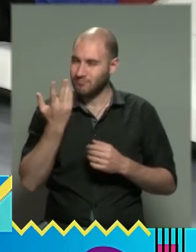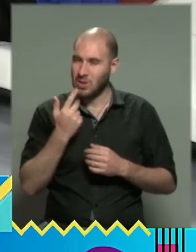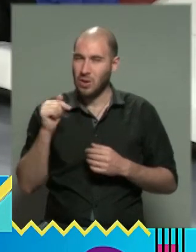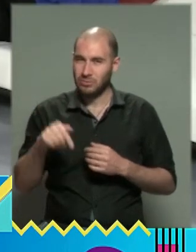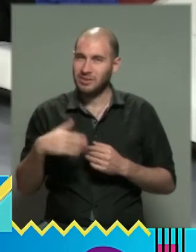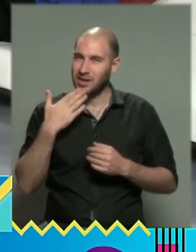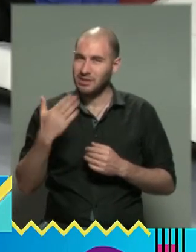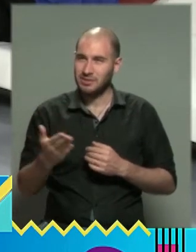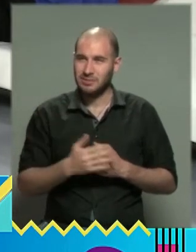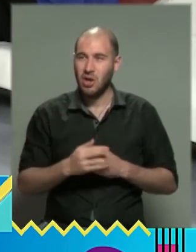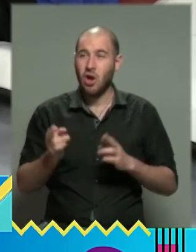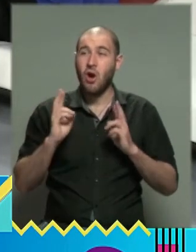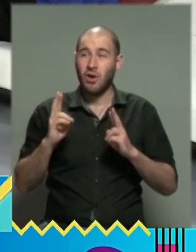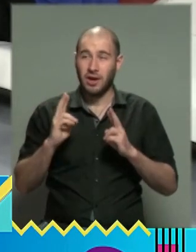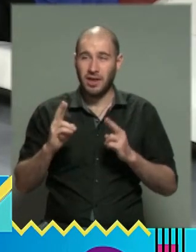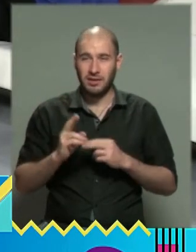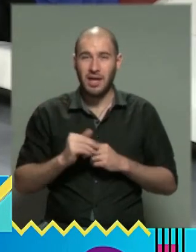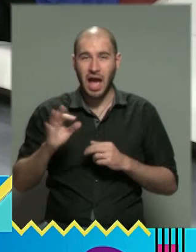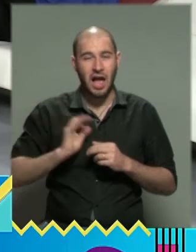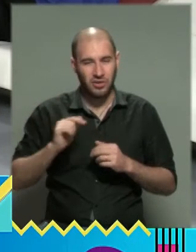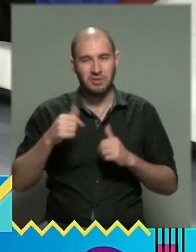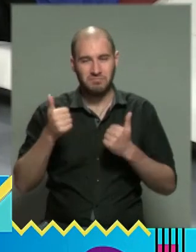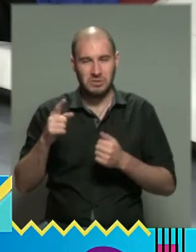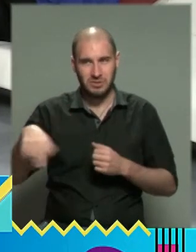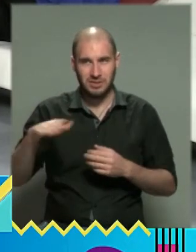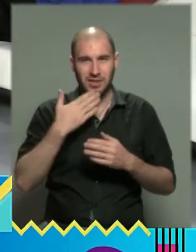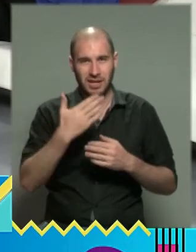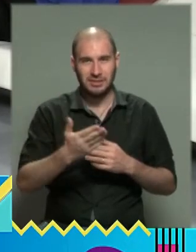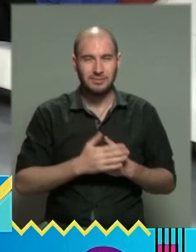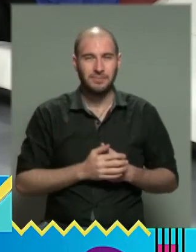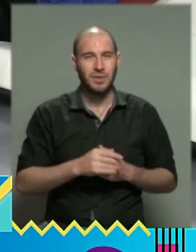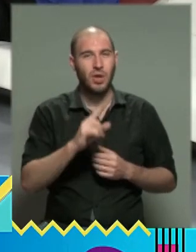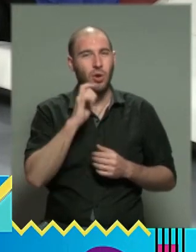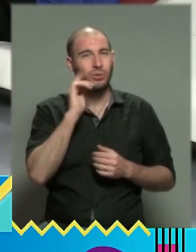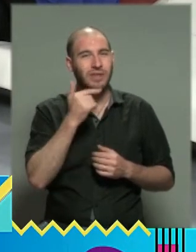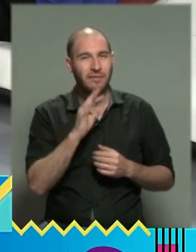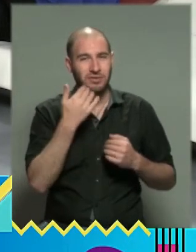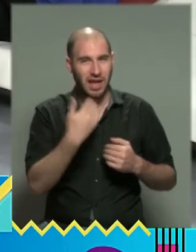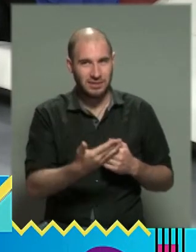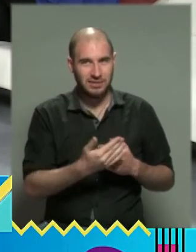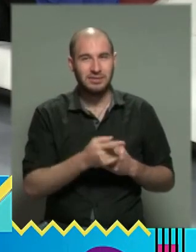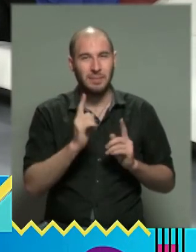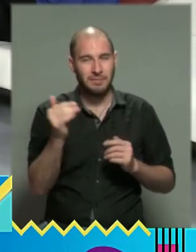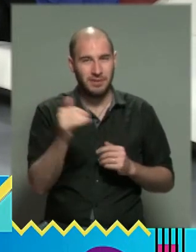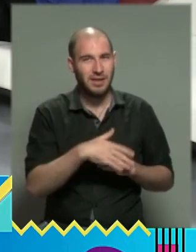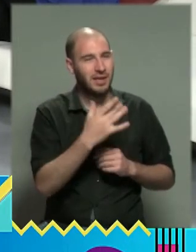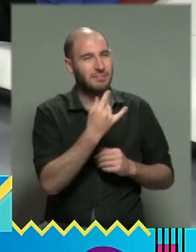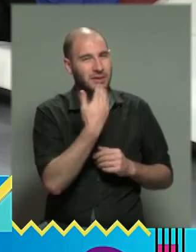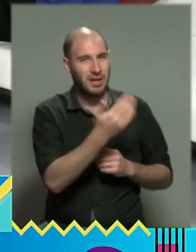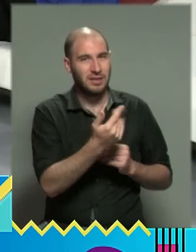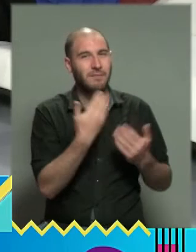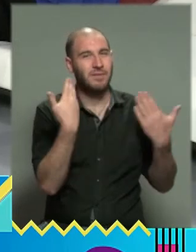gusto. Muchísimas gracias. Espero que este año sea un éxito para ustedes. Muchas gracias. Gustavo, muchísimas gracias por haber estado acá también con nosotros. Gracias por la